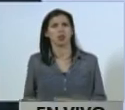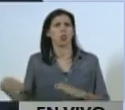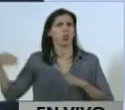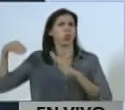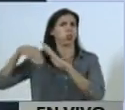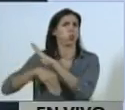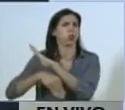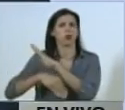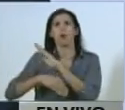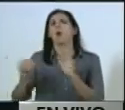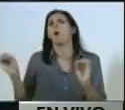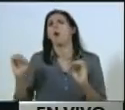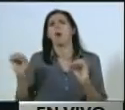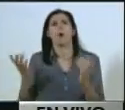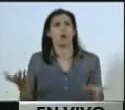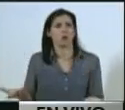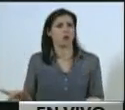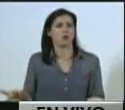desestabilización